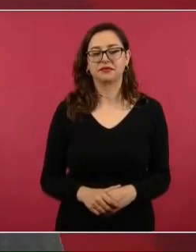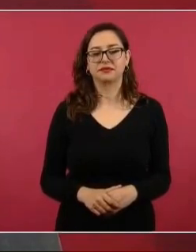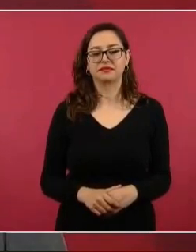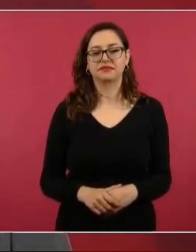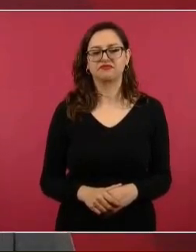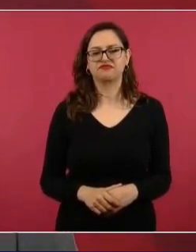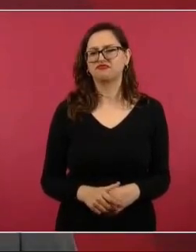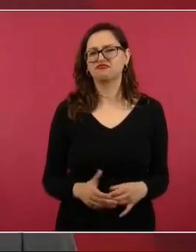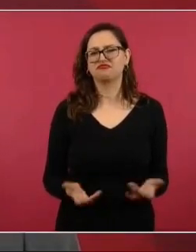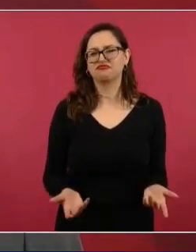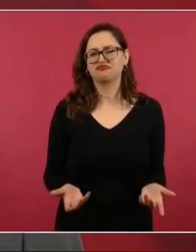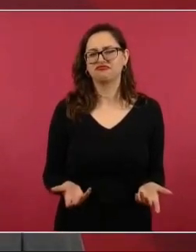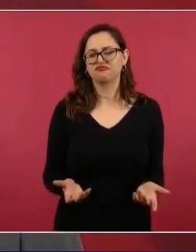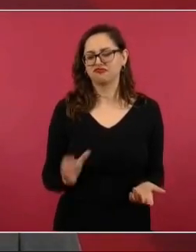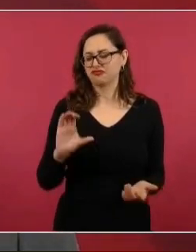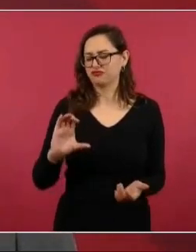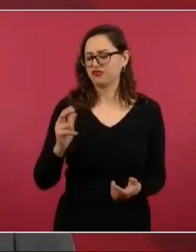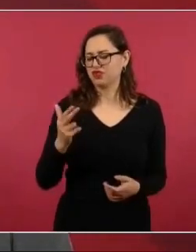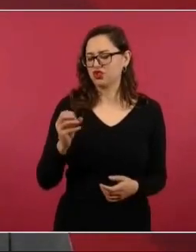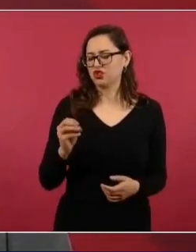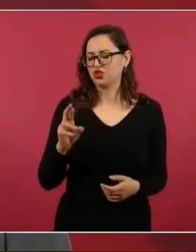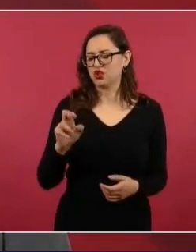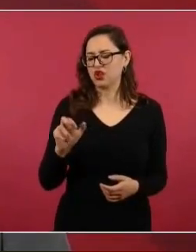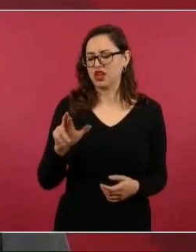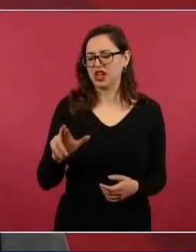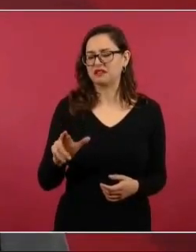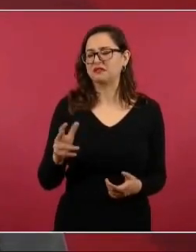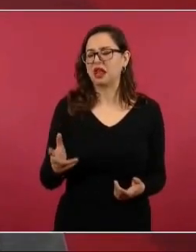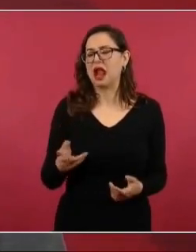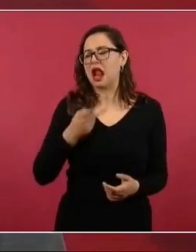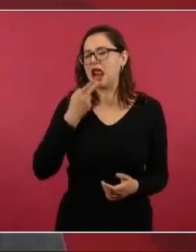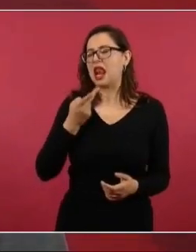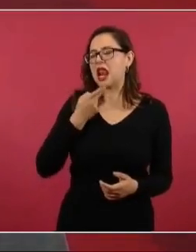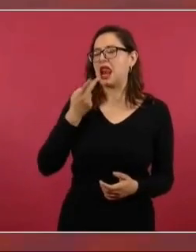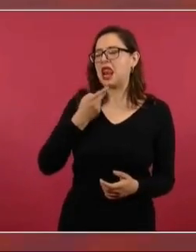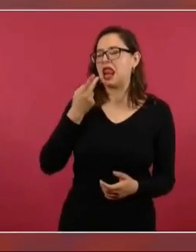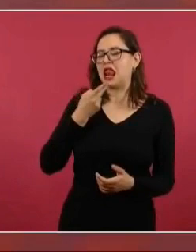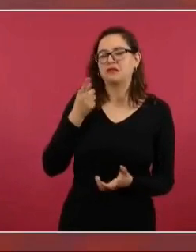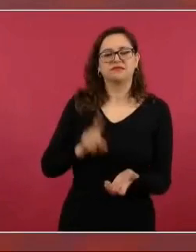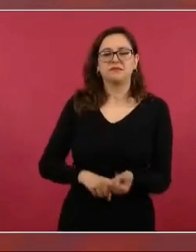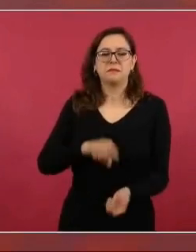Es cuando le juegan el dedo en la boca a alguien, ¿no?